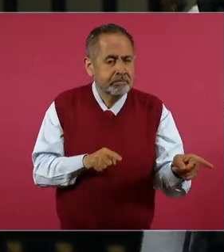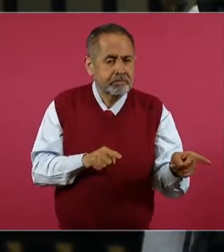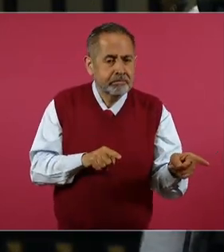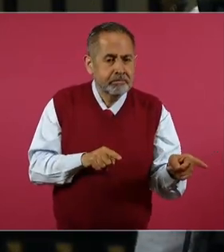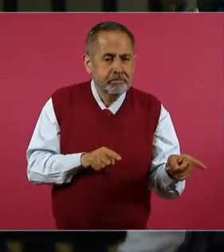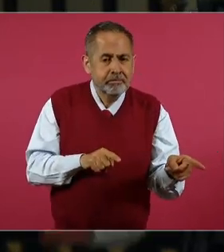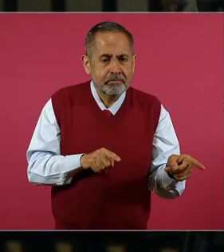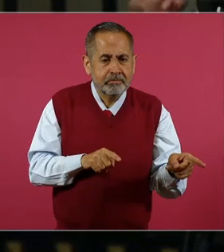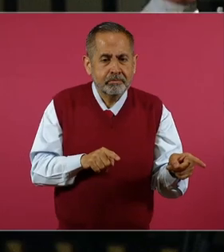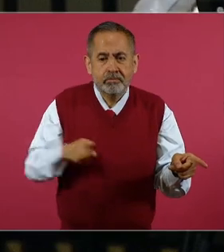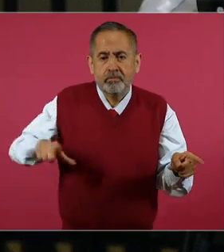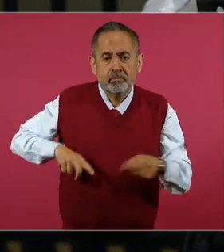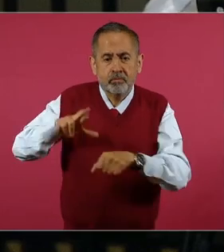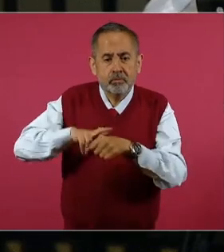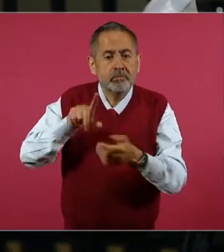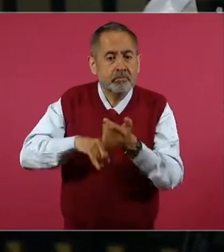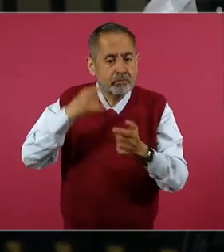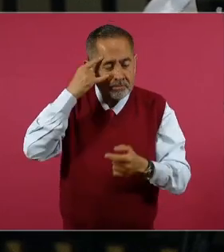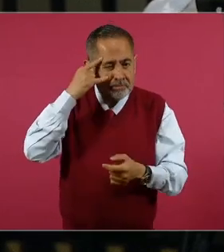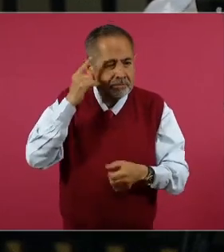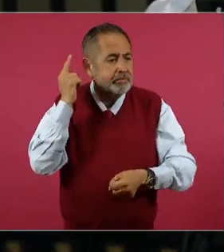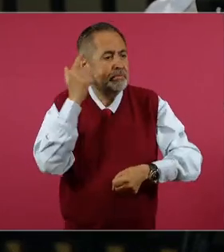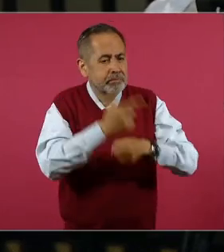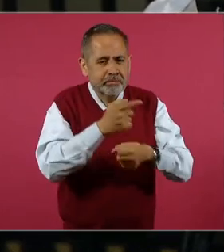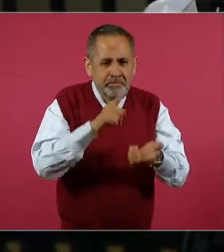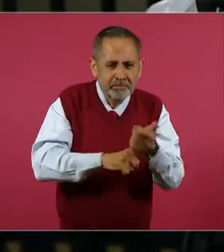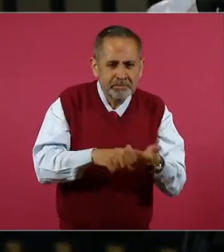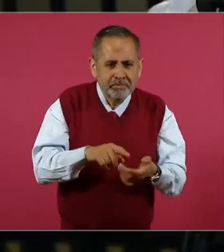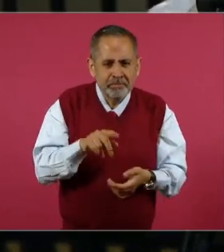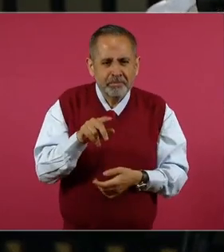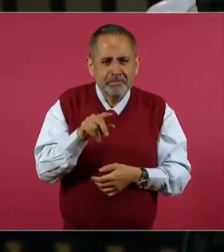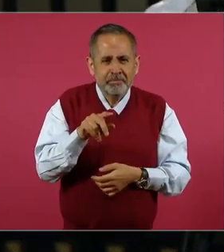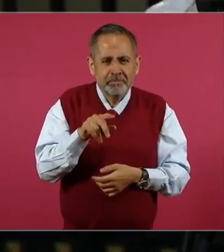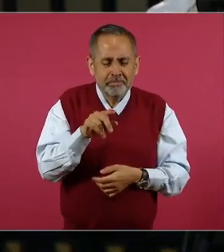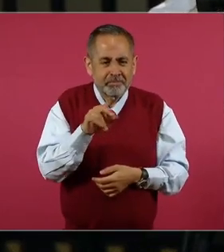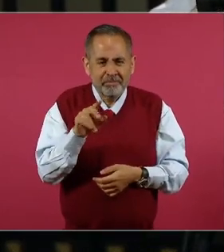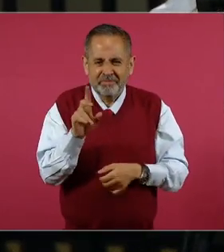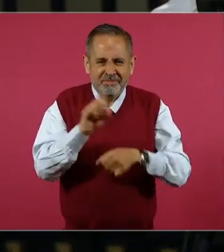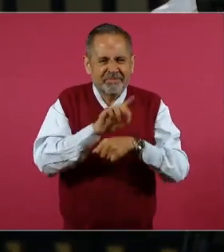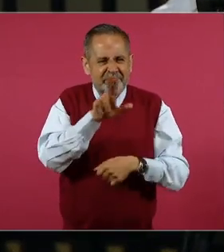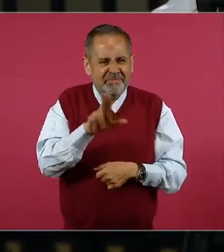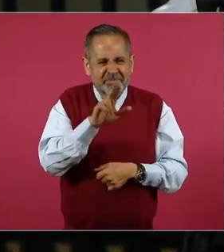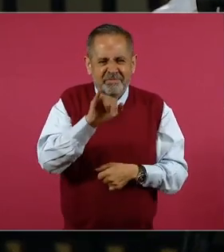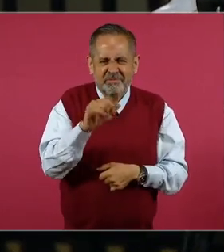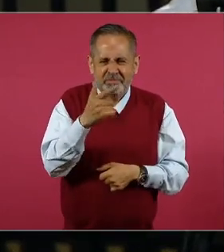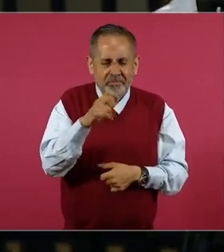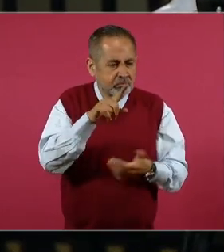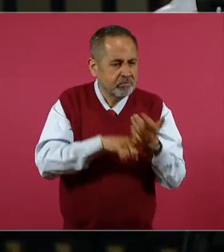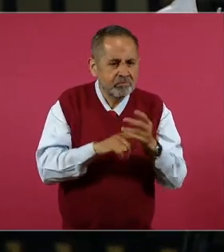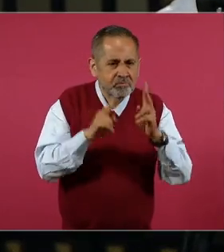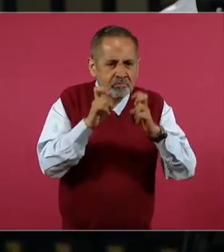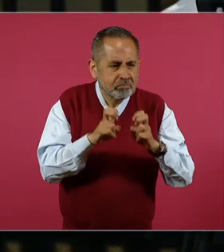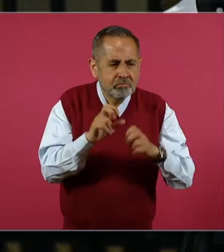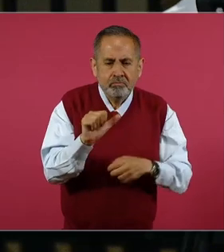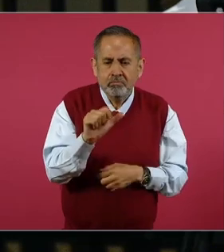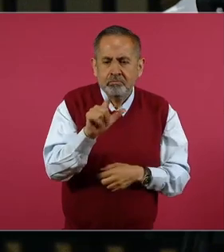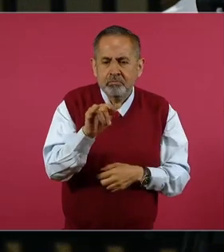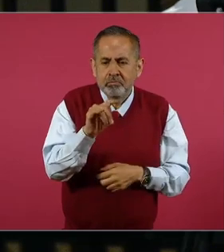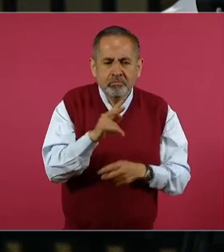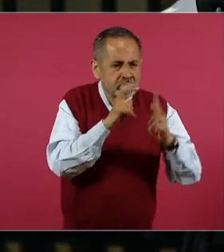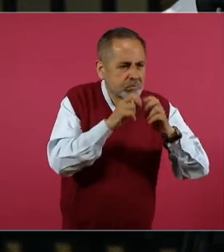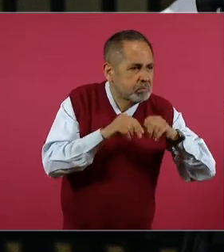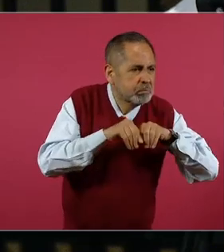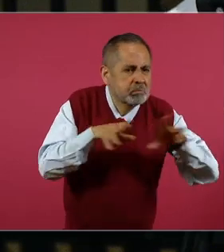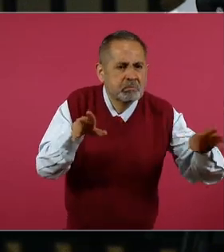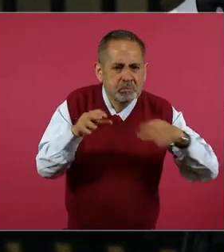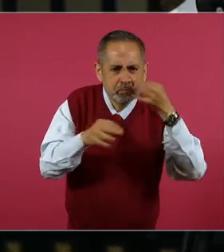la gobernadora de Campeche en el martes del Jaguar, cuando se exhibió una comunicación de Alito Moreno y